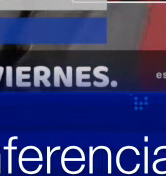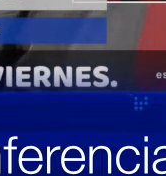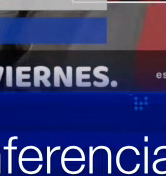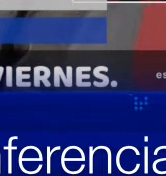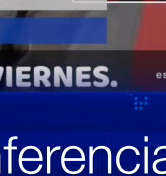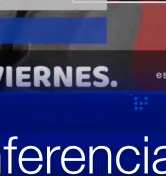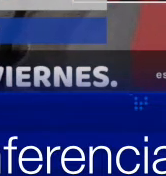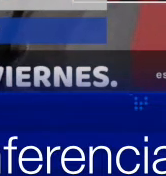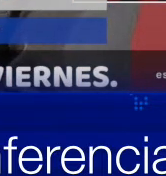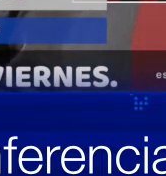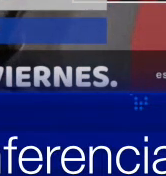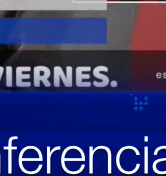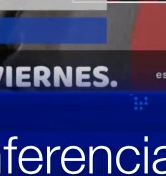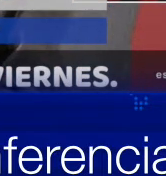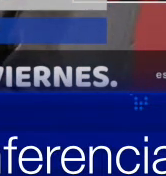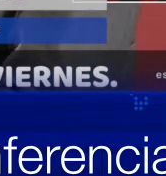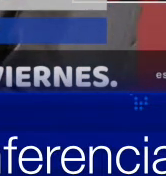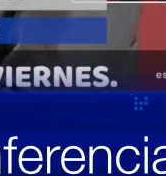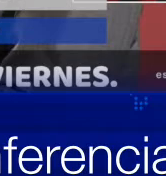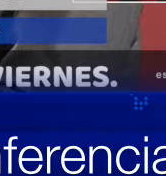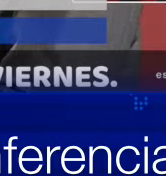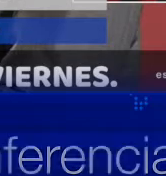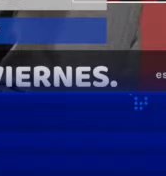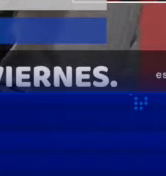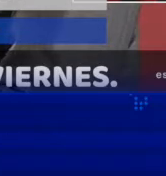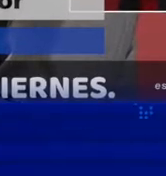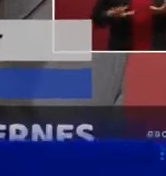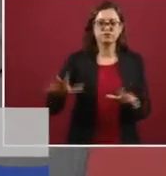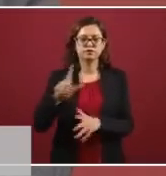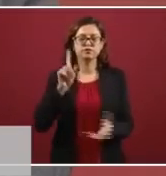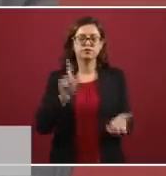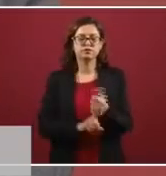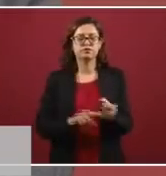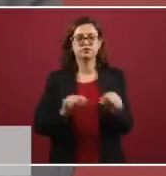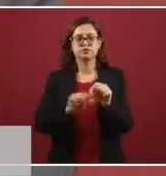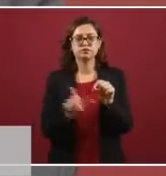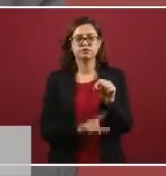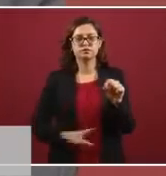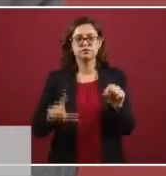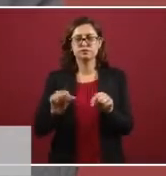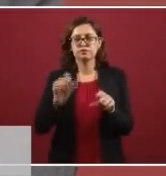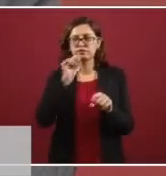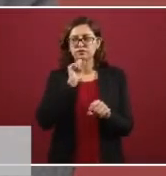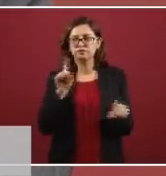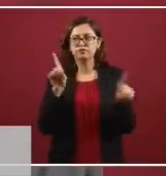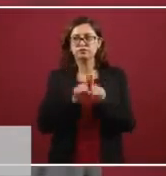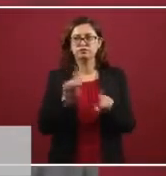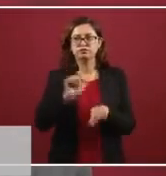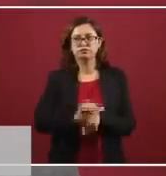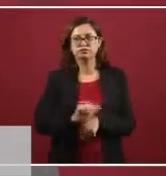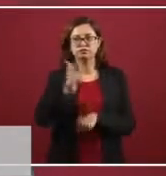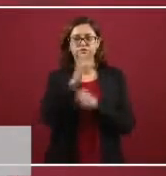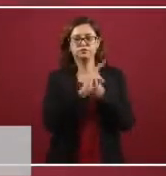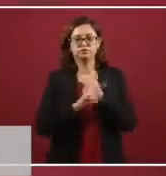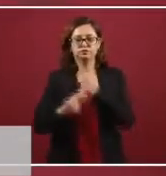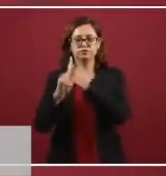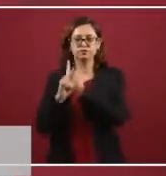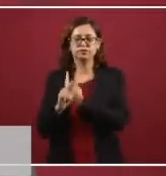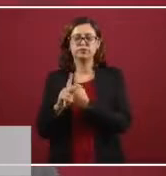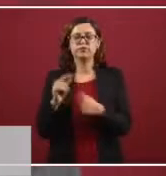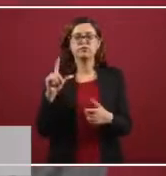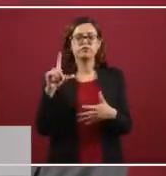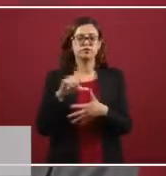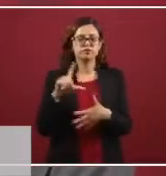que se aplica en nuestro país. El día de hoy el presidente inauguró la tercera reunión de la